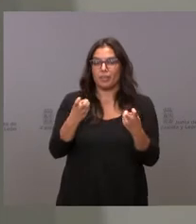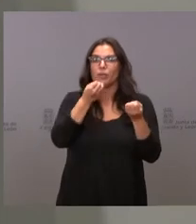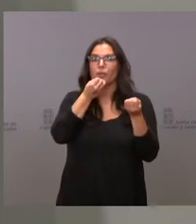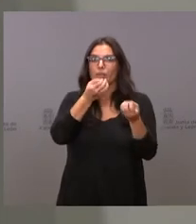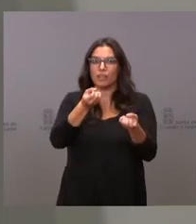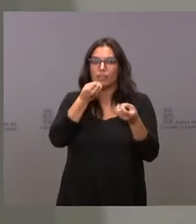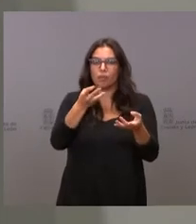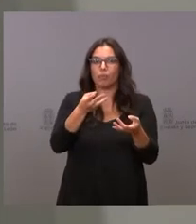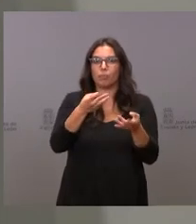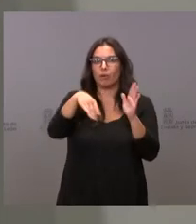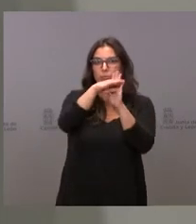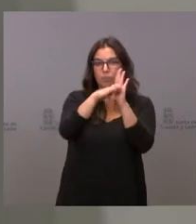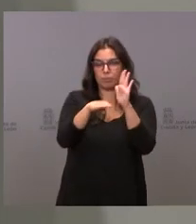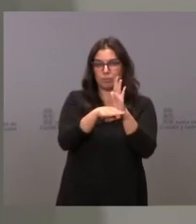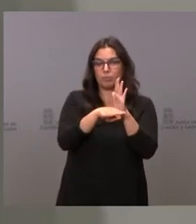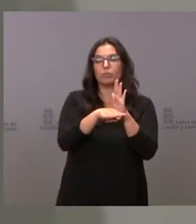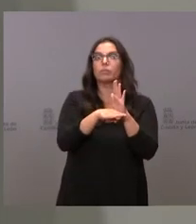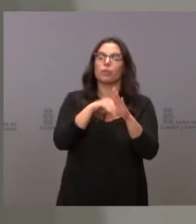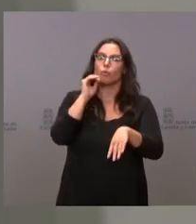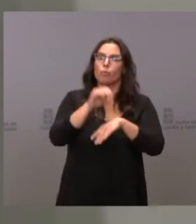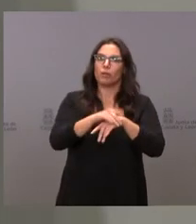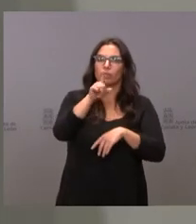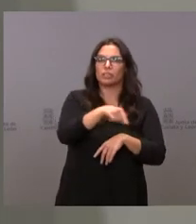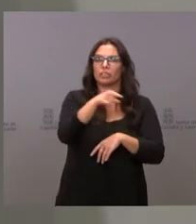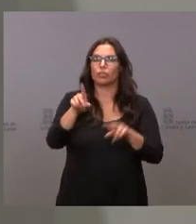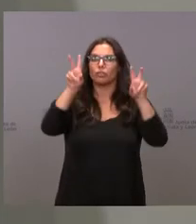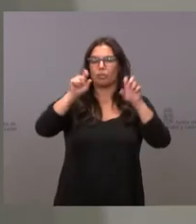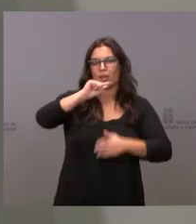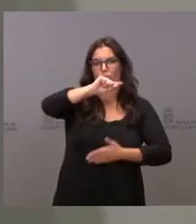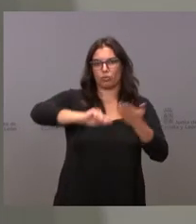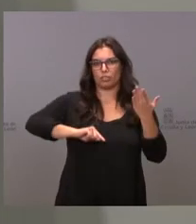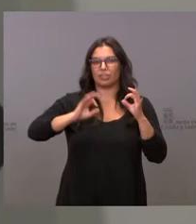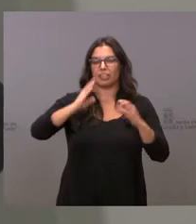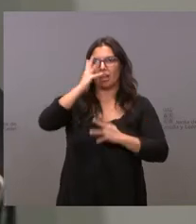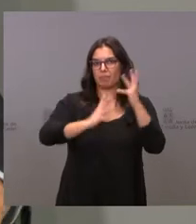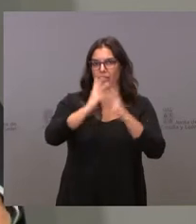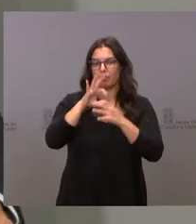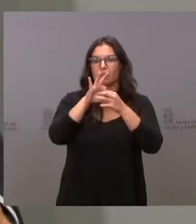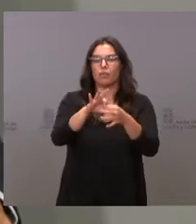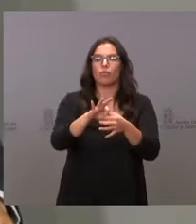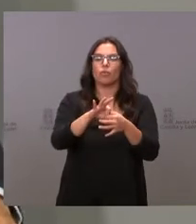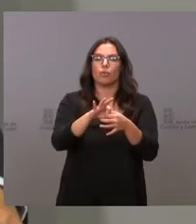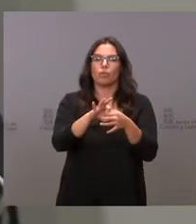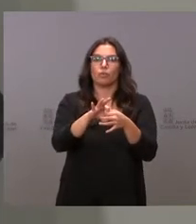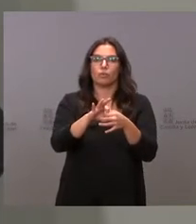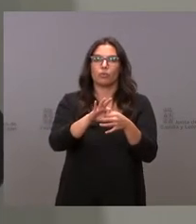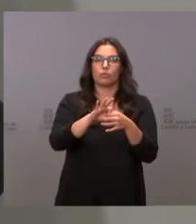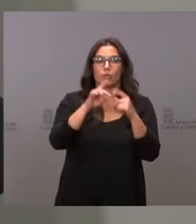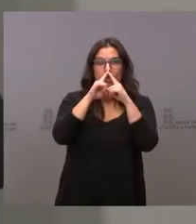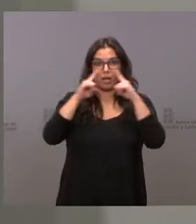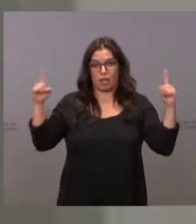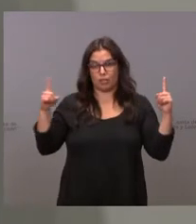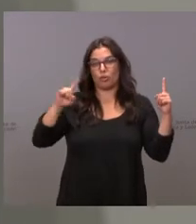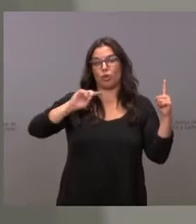las directrices de cumplimiento, de las directrices vinculantes para la contratación administrativa, que son relativas al segundo trimestre de